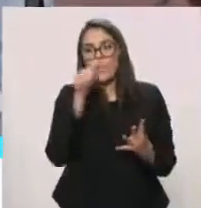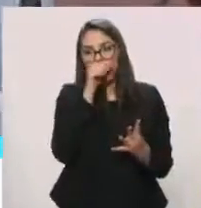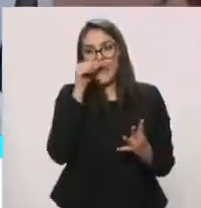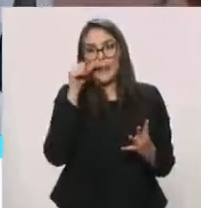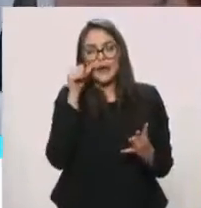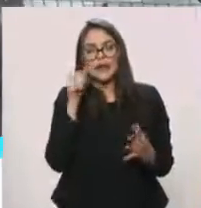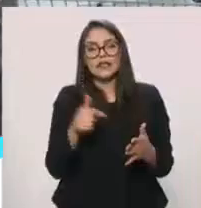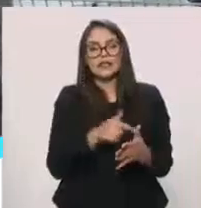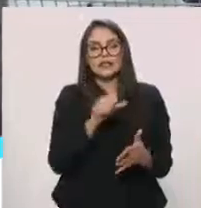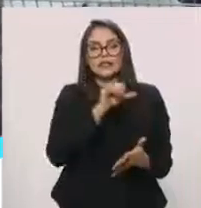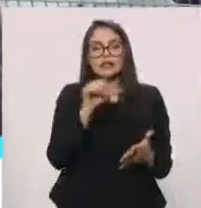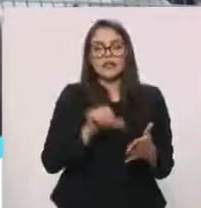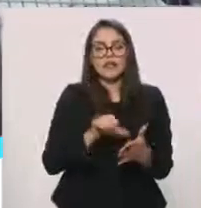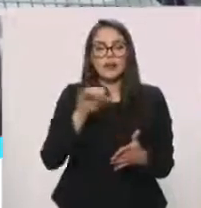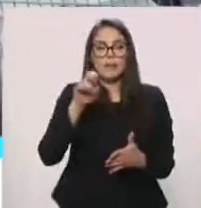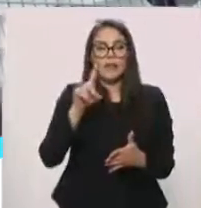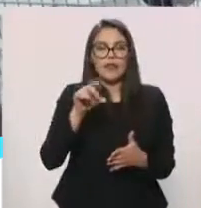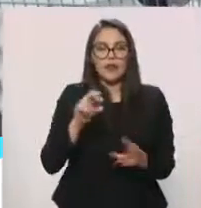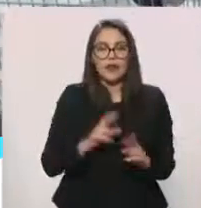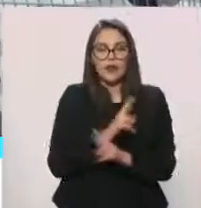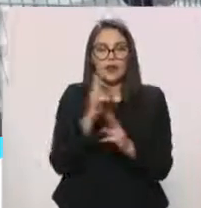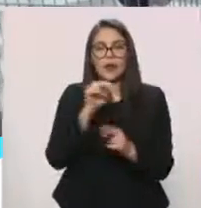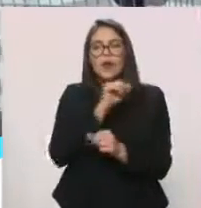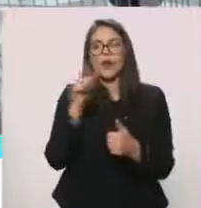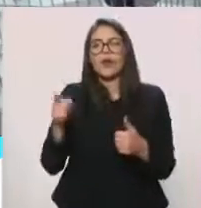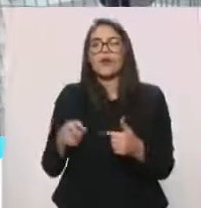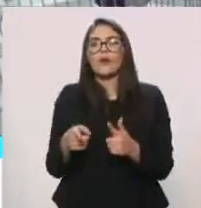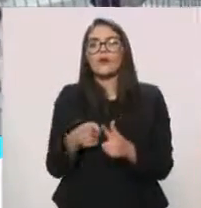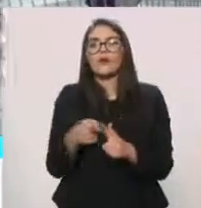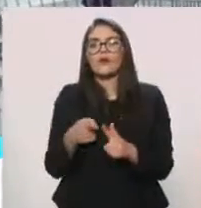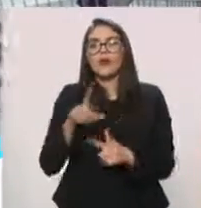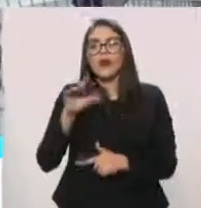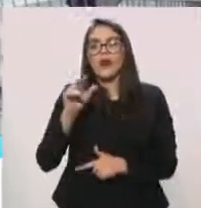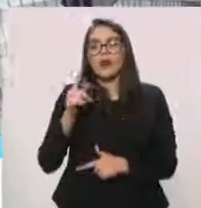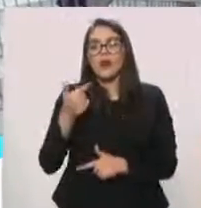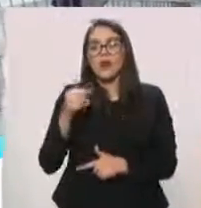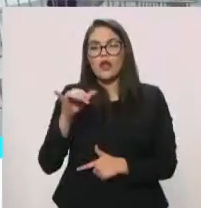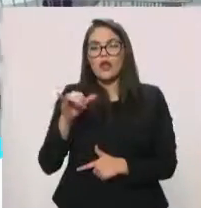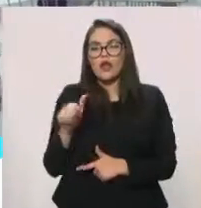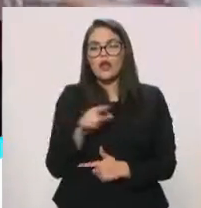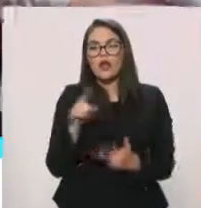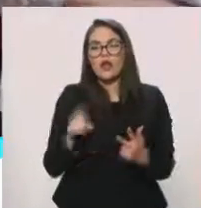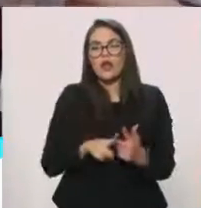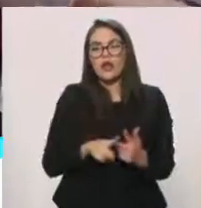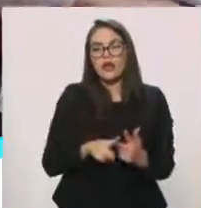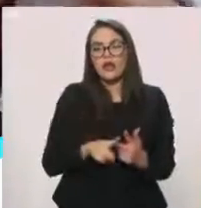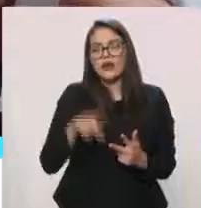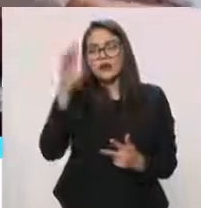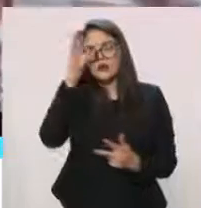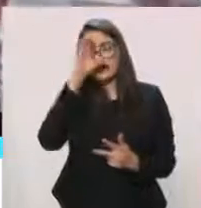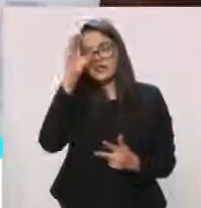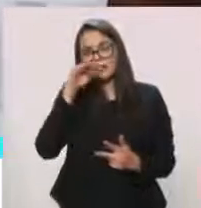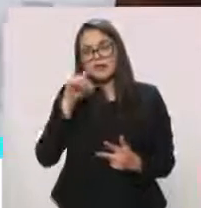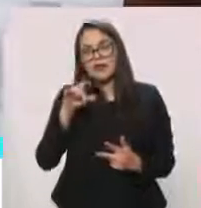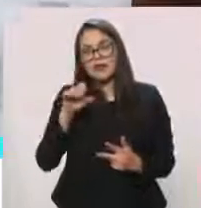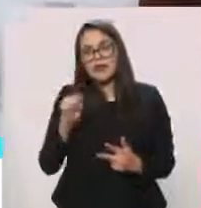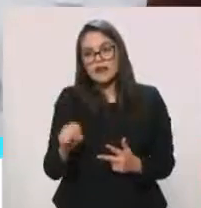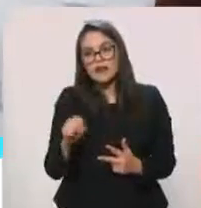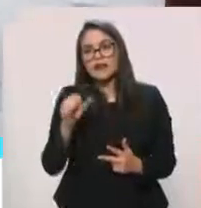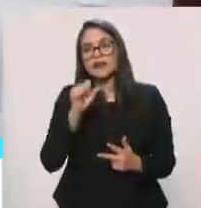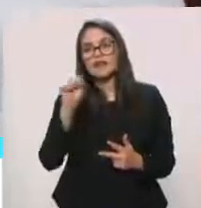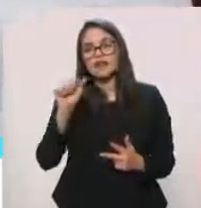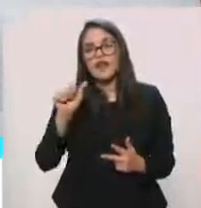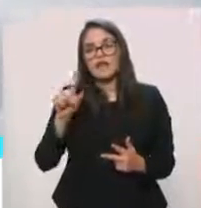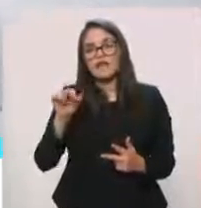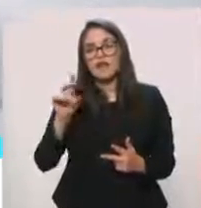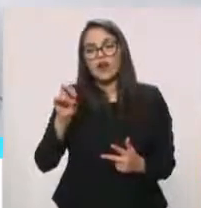Centro Médico, Instituto Nacional de Cardiología, Instituto Nacional de Ciencias Médicas y Nutrición Salvador Subirán y el Instituto